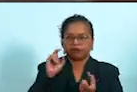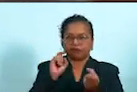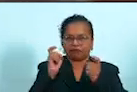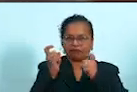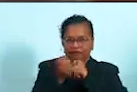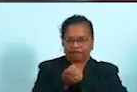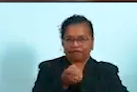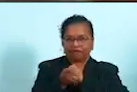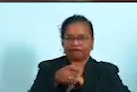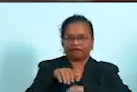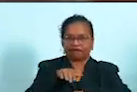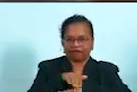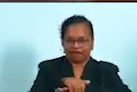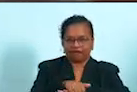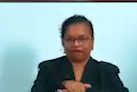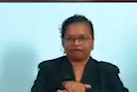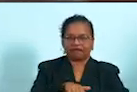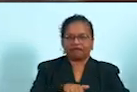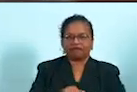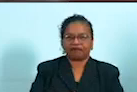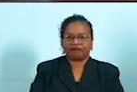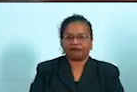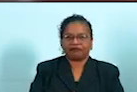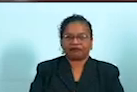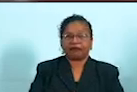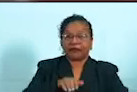tardes. Buenas tardes.